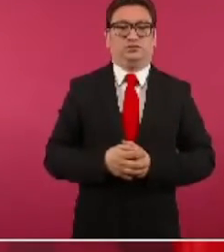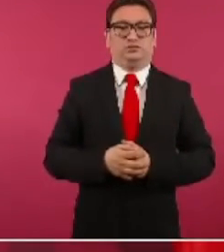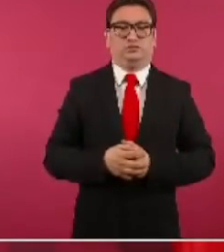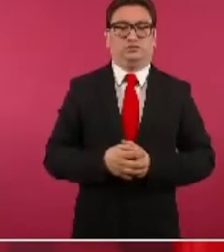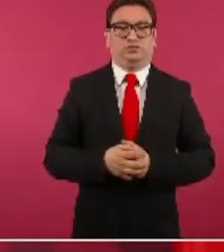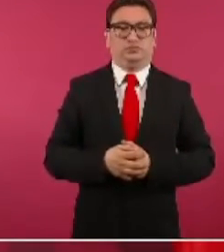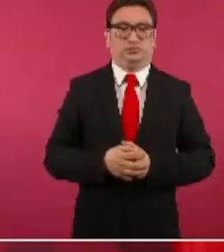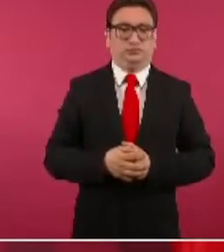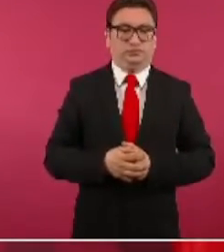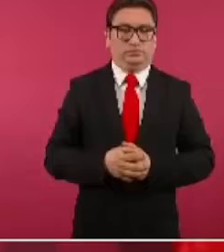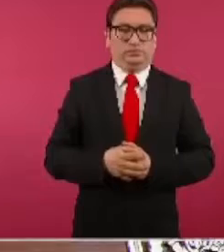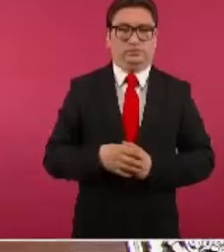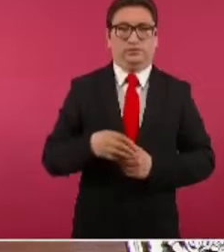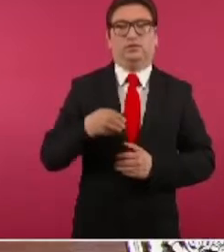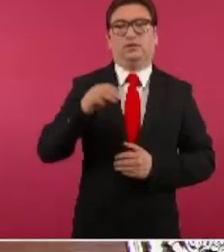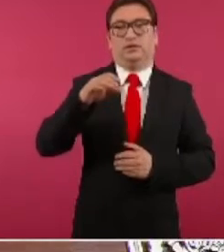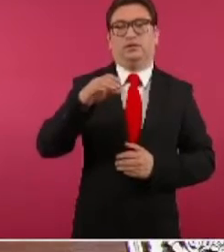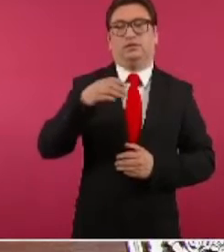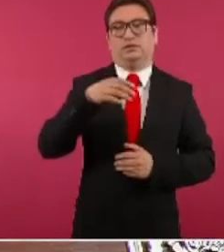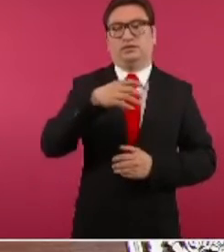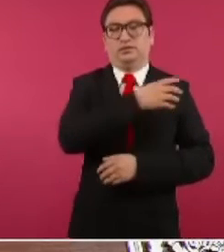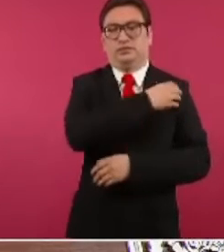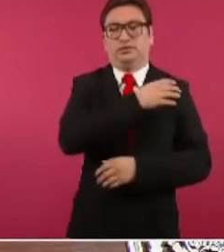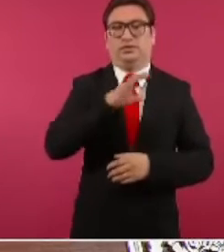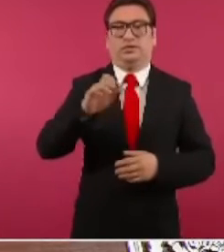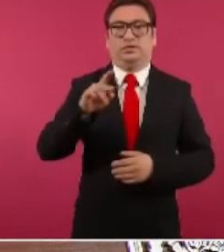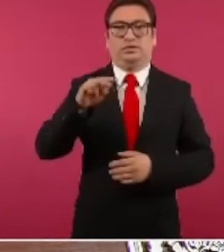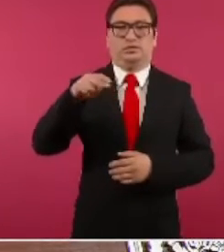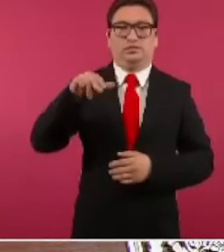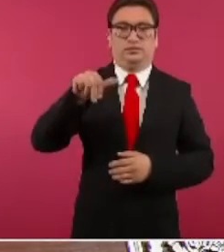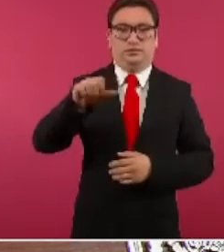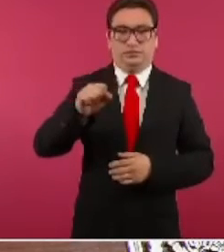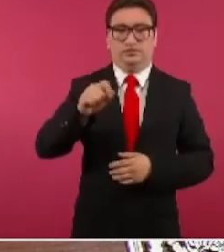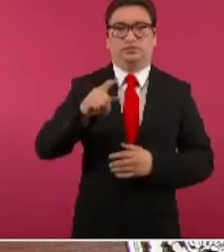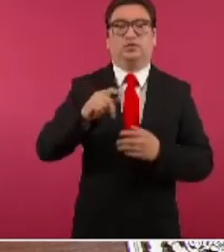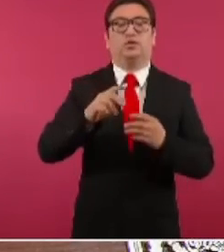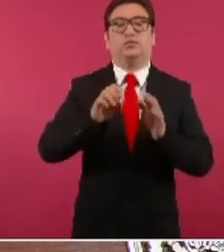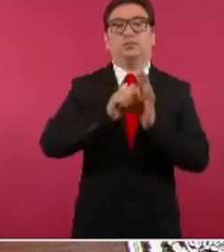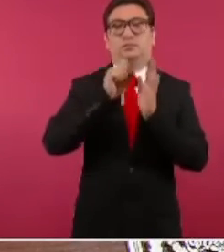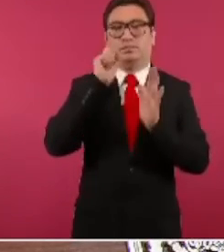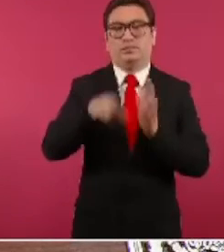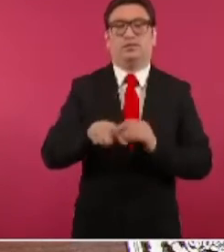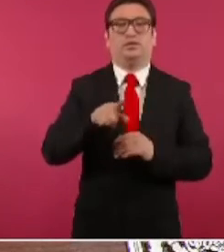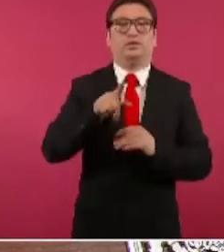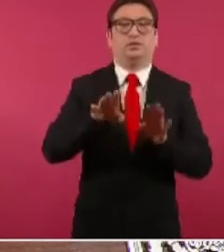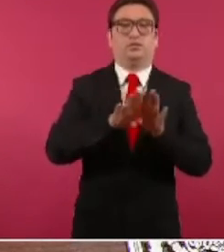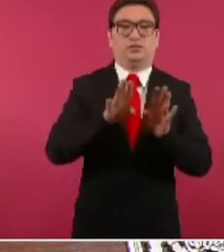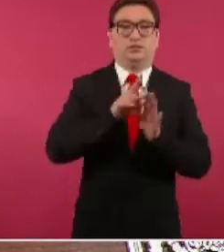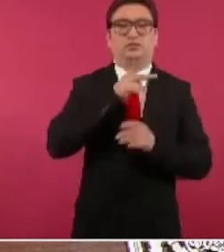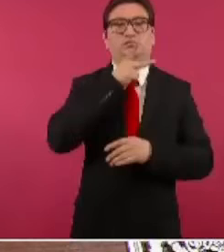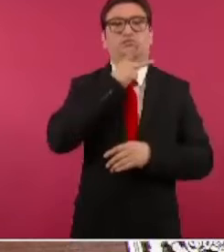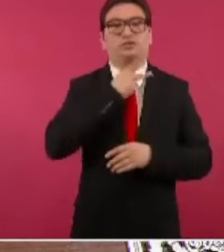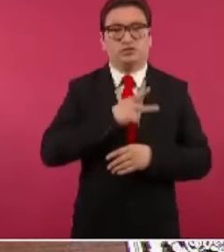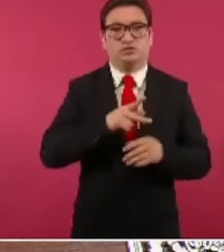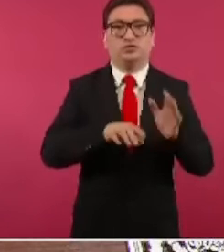del general Cárdenas, de la expropiación petrolera, si ellos